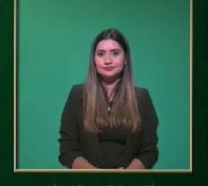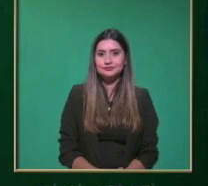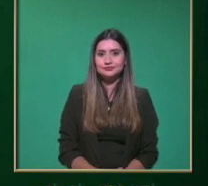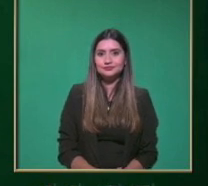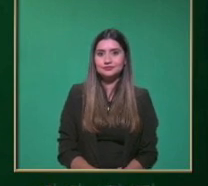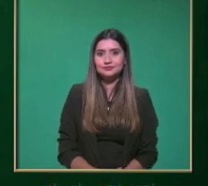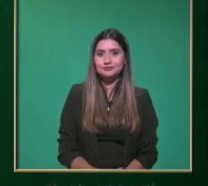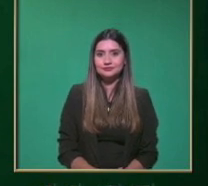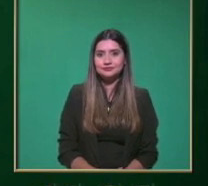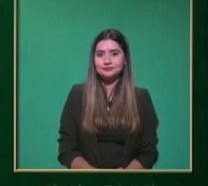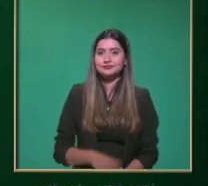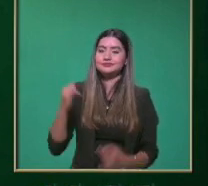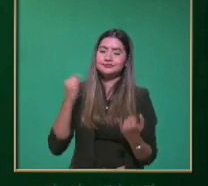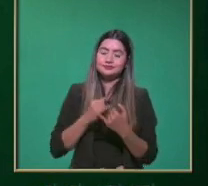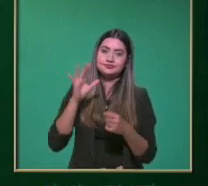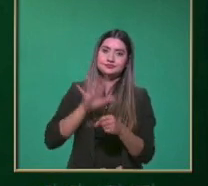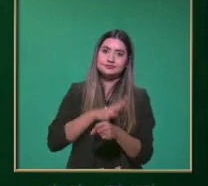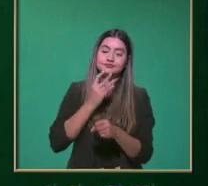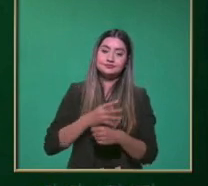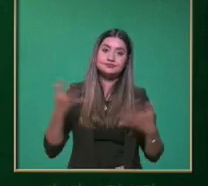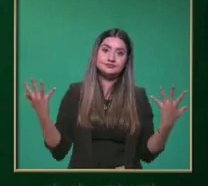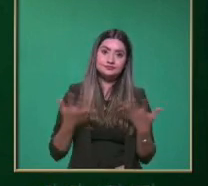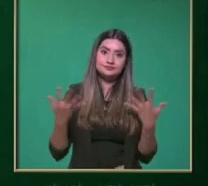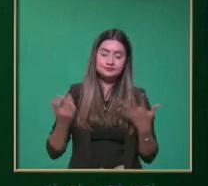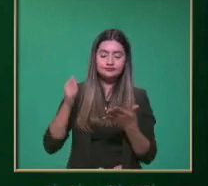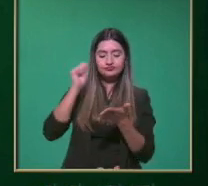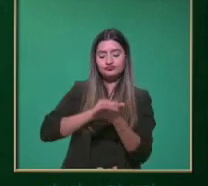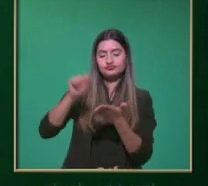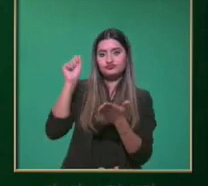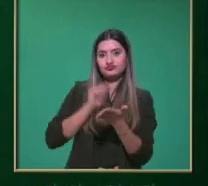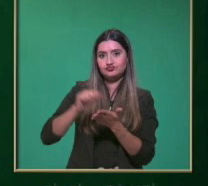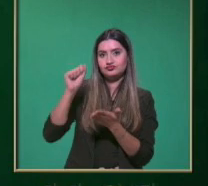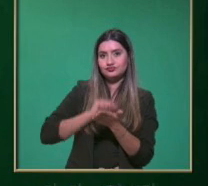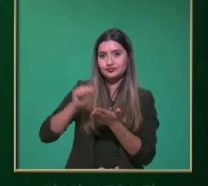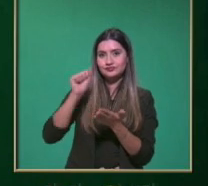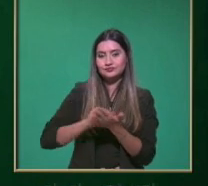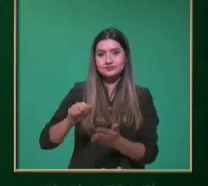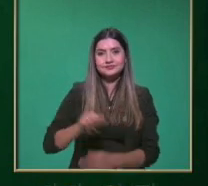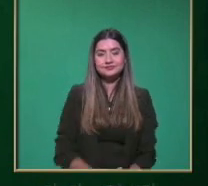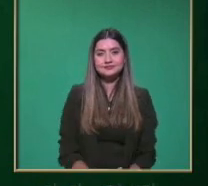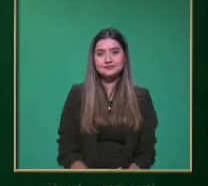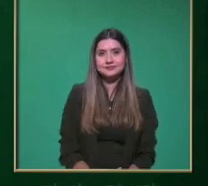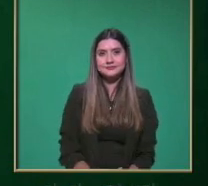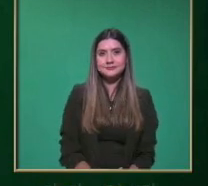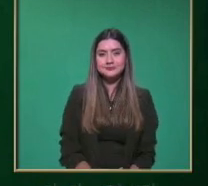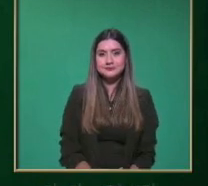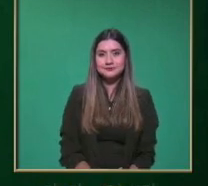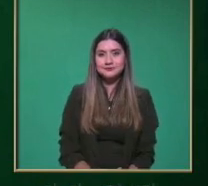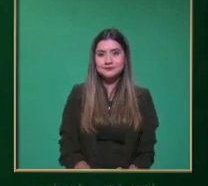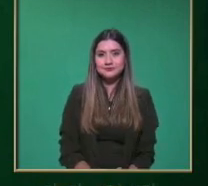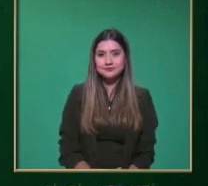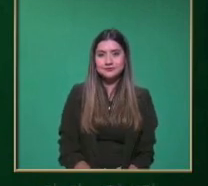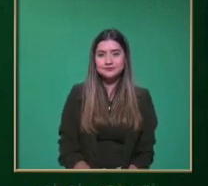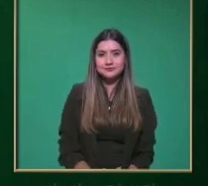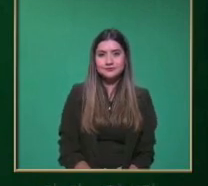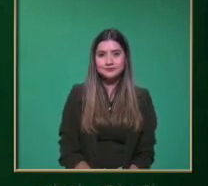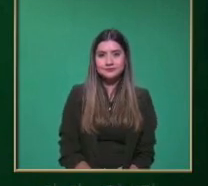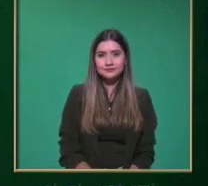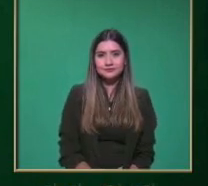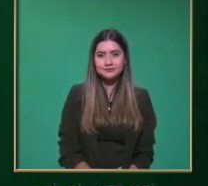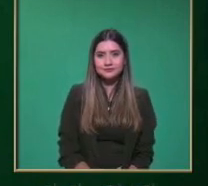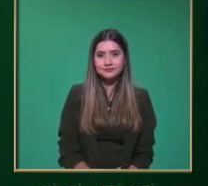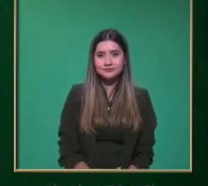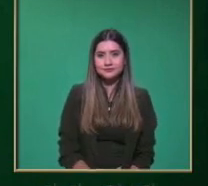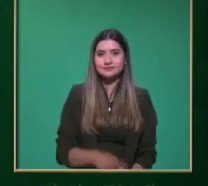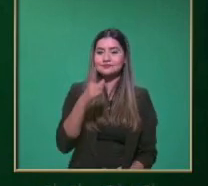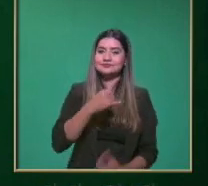luego lo vuelves a hacer. Pa, pe, pi, po y pu. Entonces, de esta manera, tú